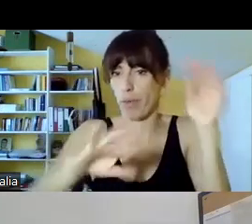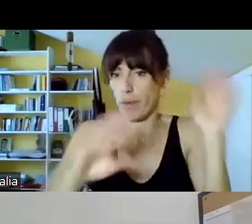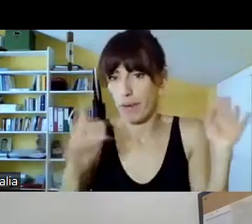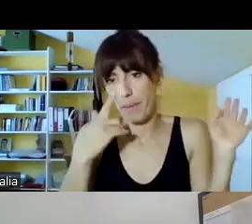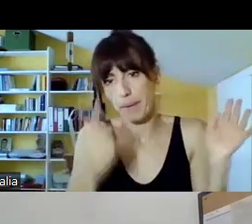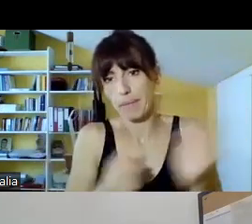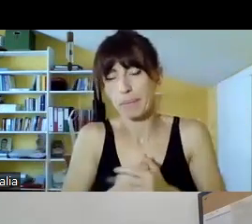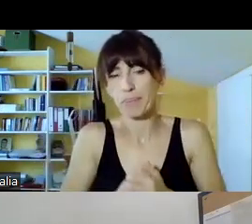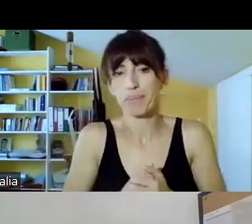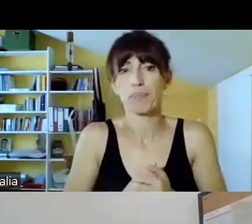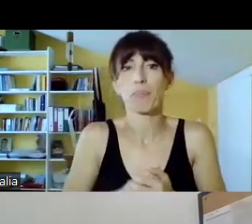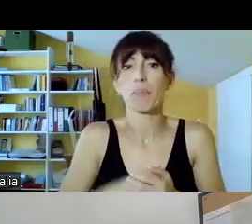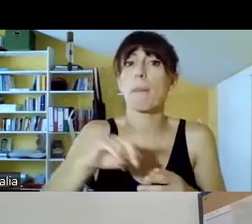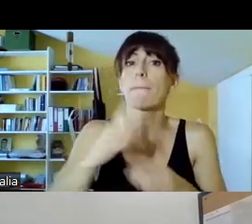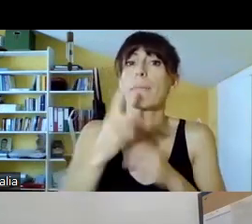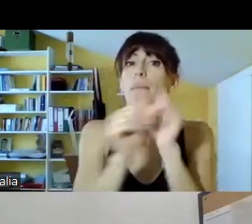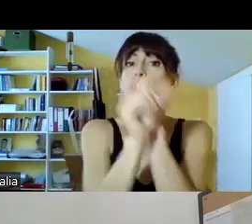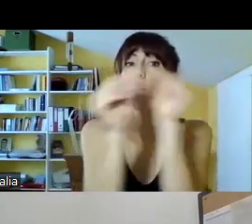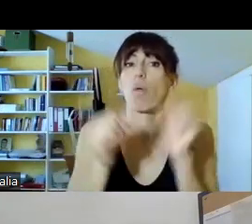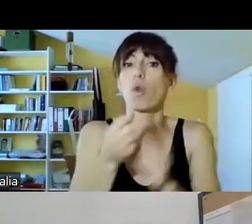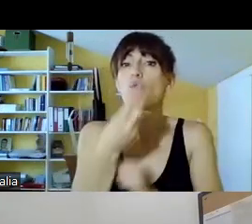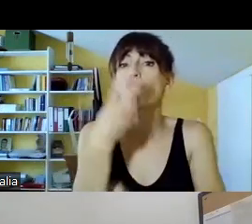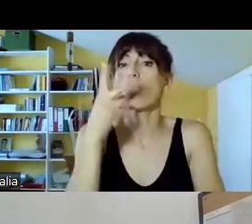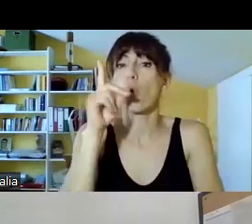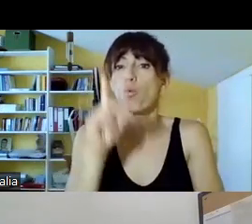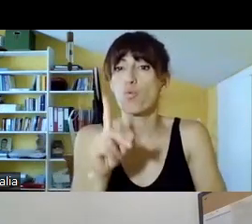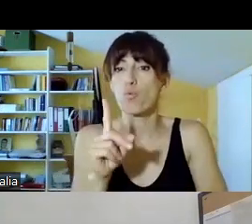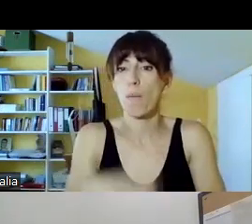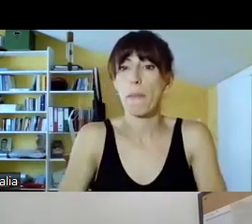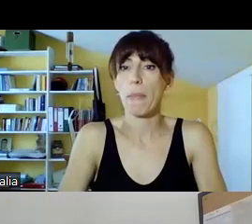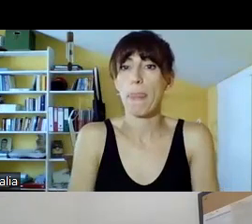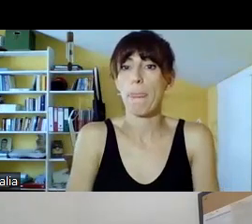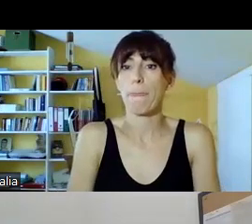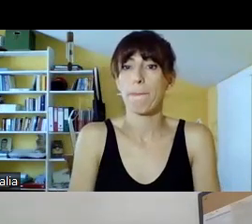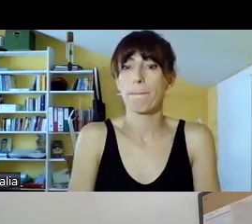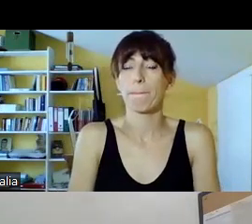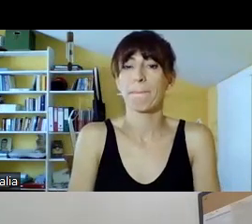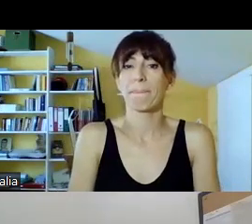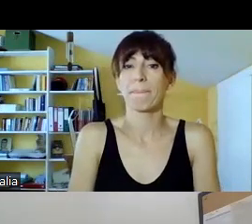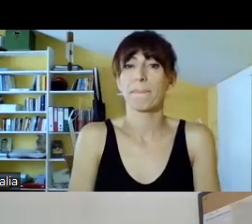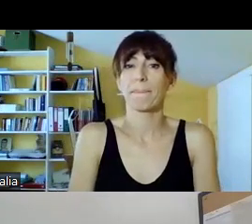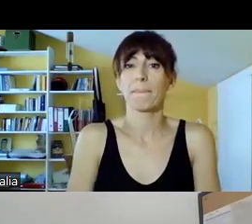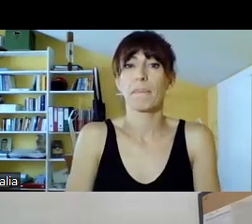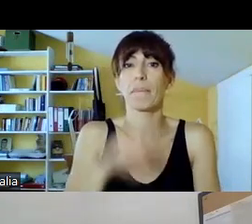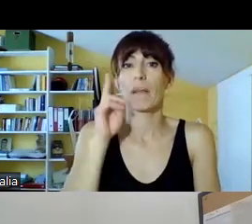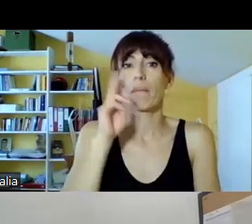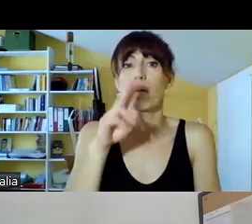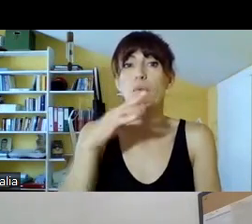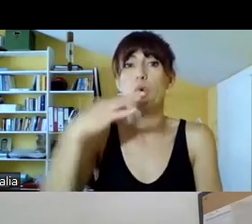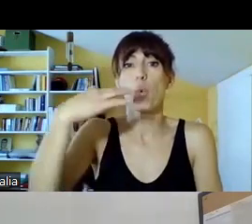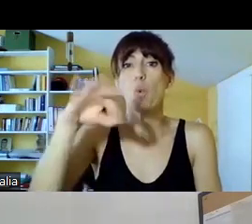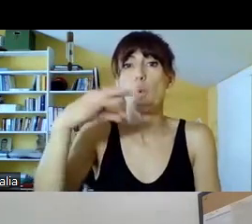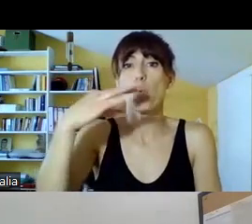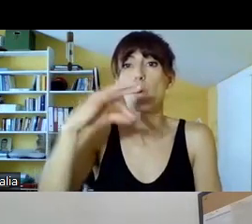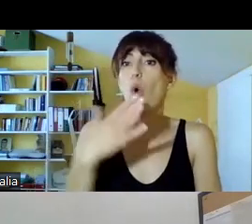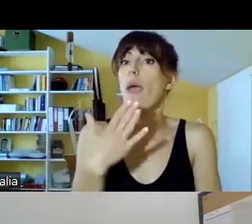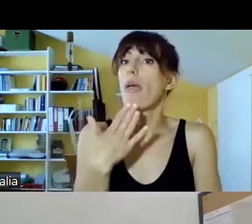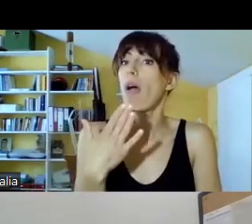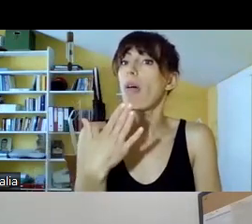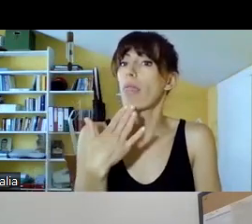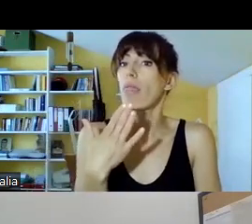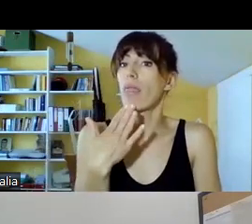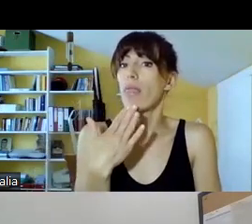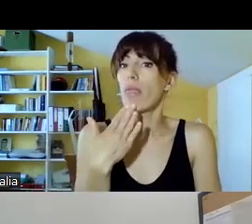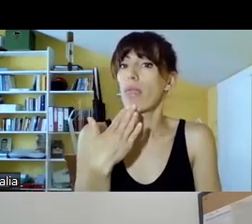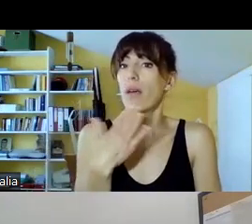En el primer modelo, en el modelo 1, vemos que únicamente ajustando por edad, es